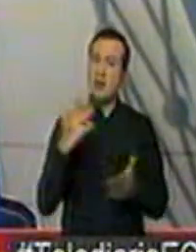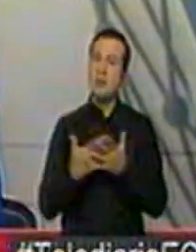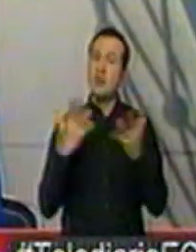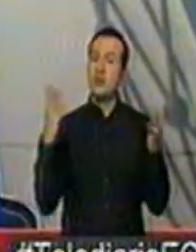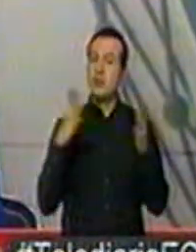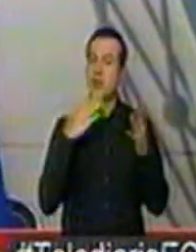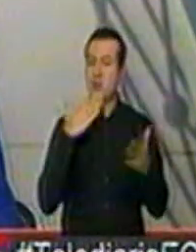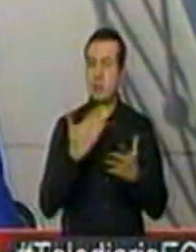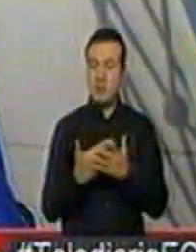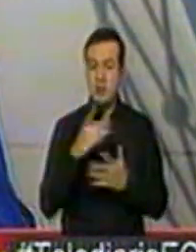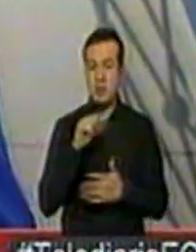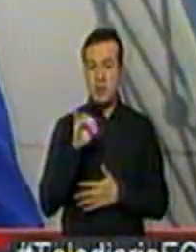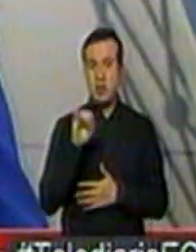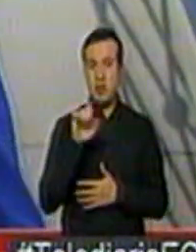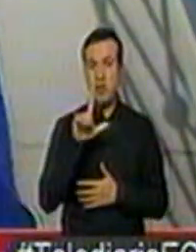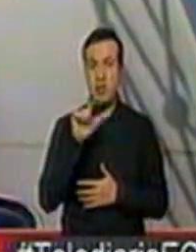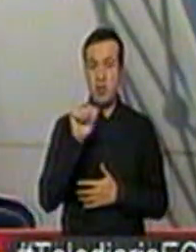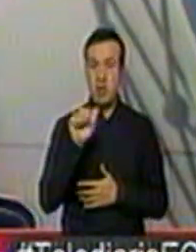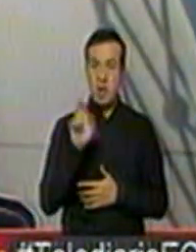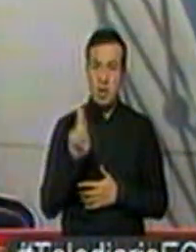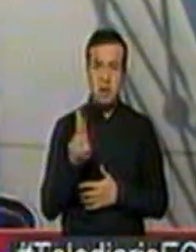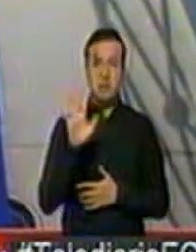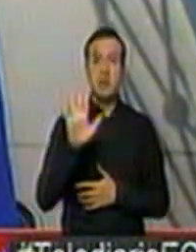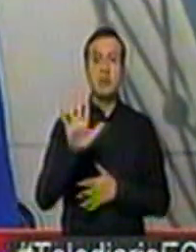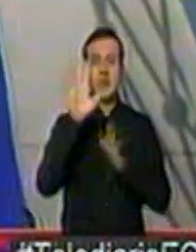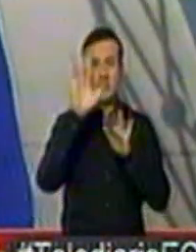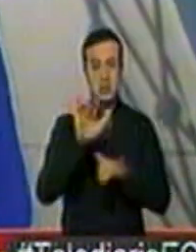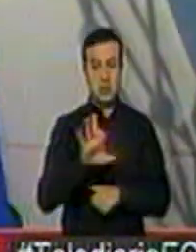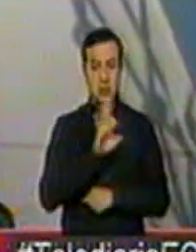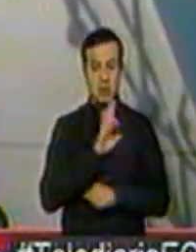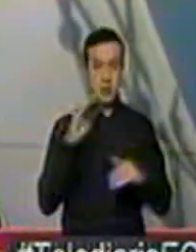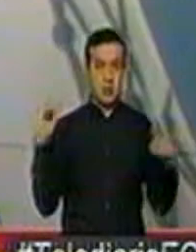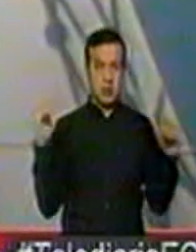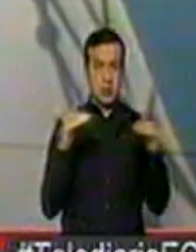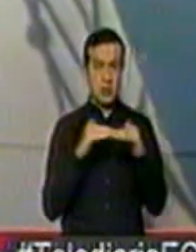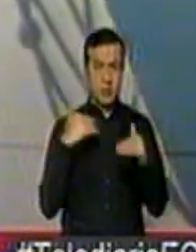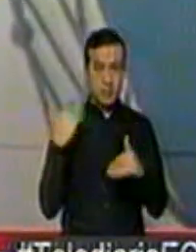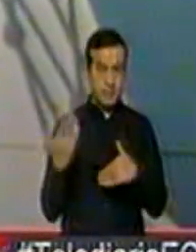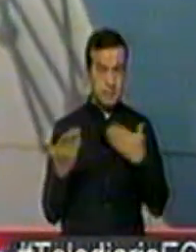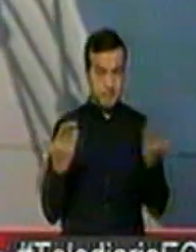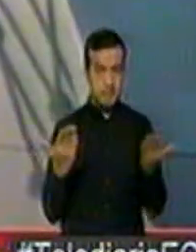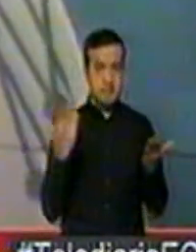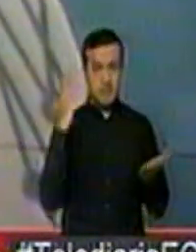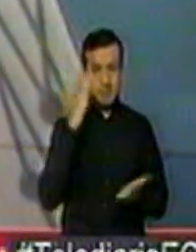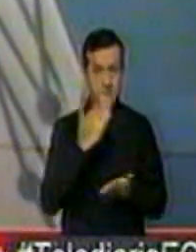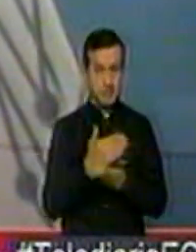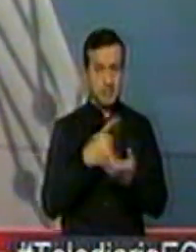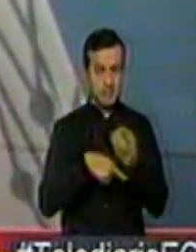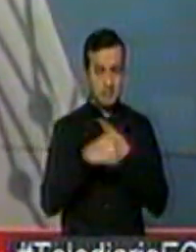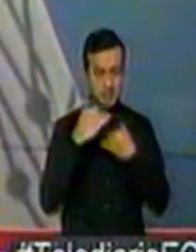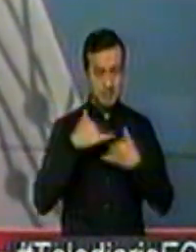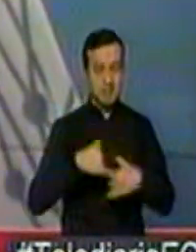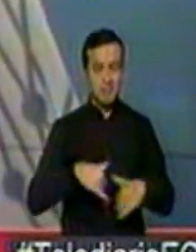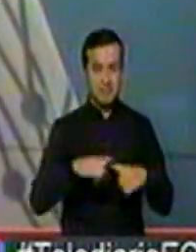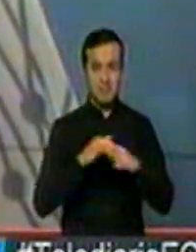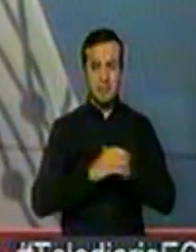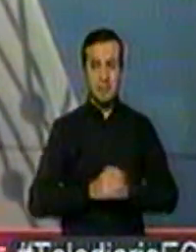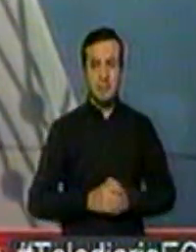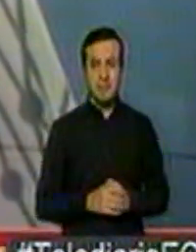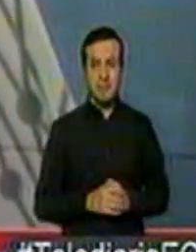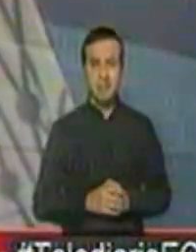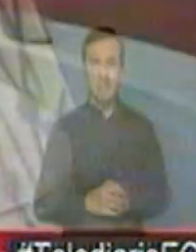de hoy, Nicolás Reyes, secretario técnico del Consejo Nacional para la Igualdad Intergeneracional. Hacemos una nueva pausa en Primera Impresión. Ya volvemos.